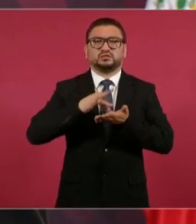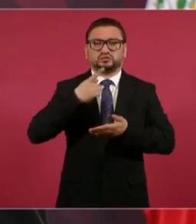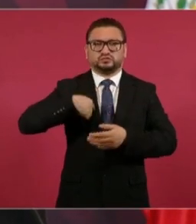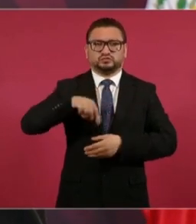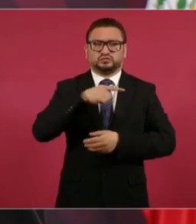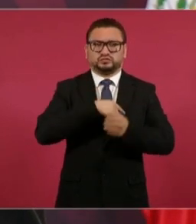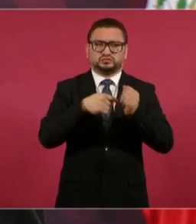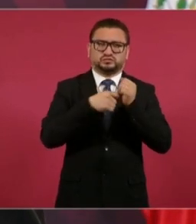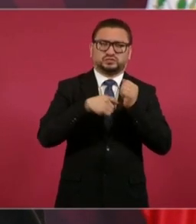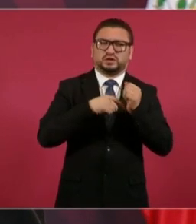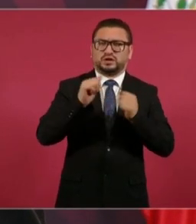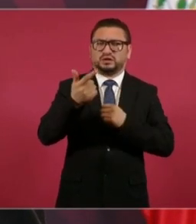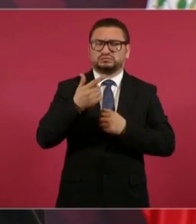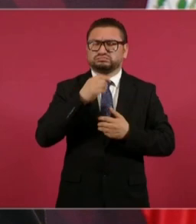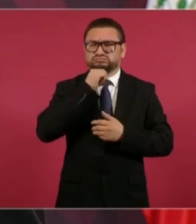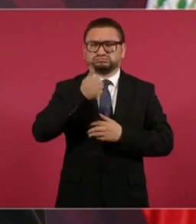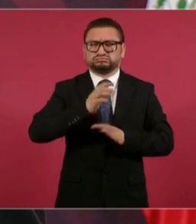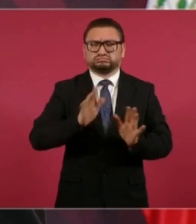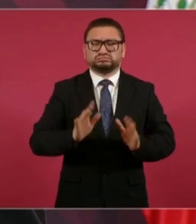que